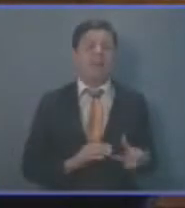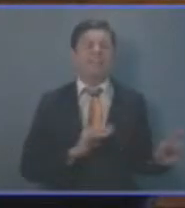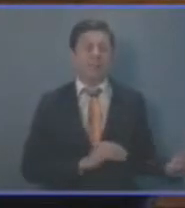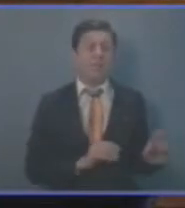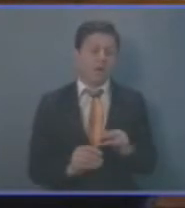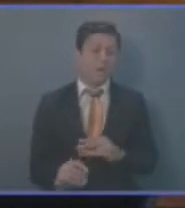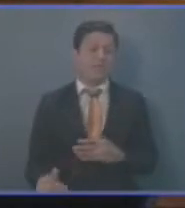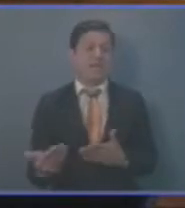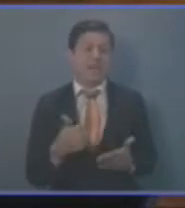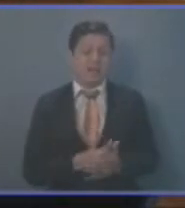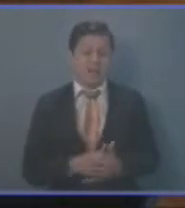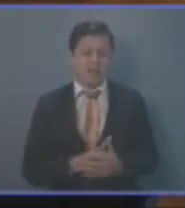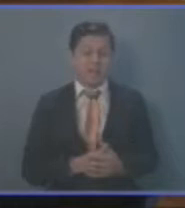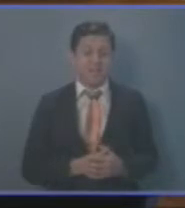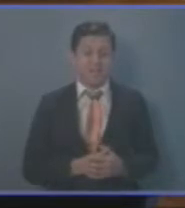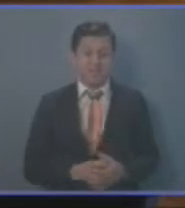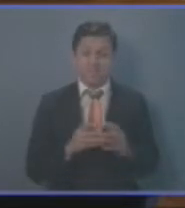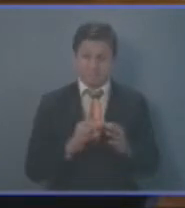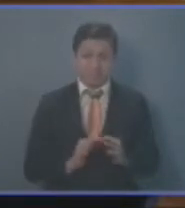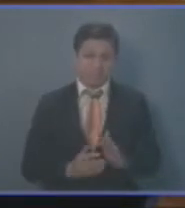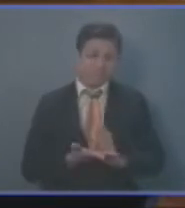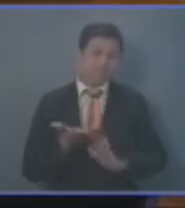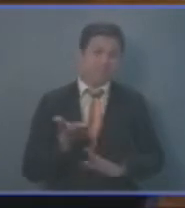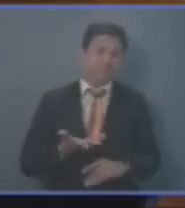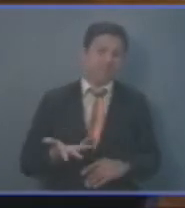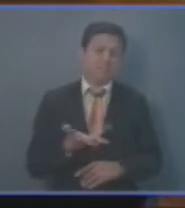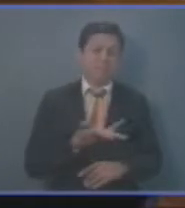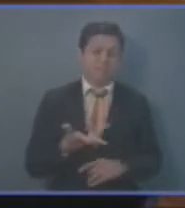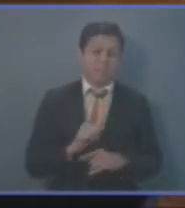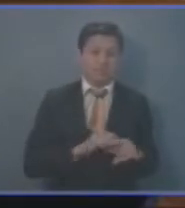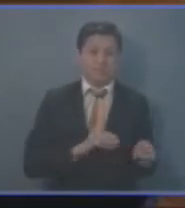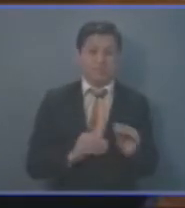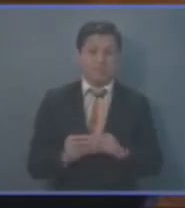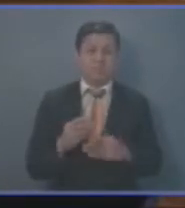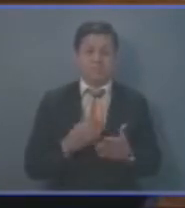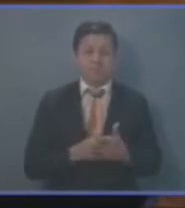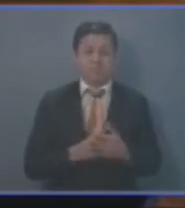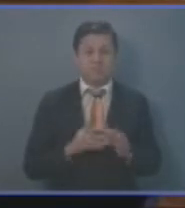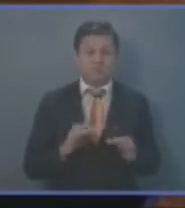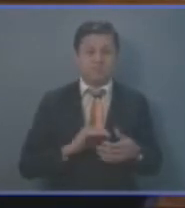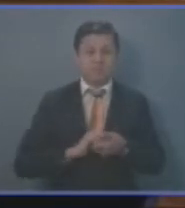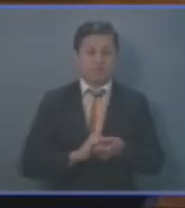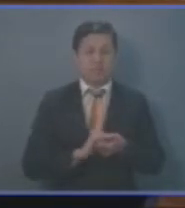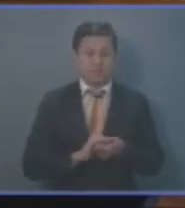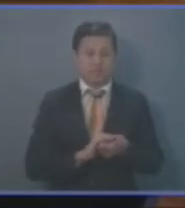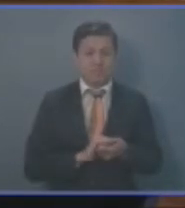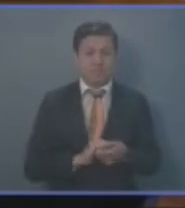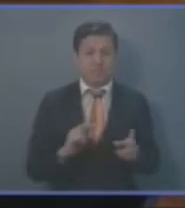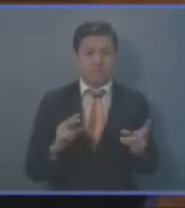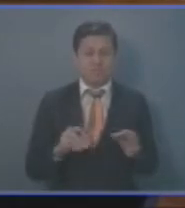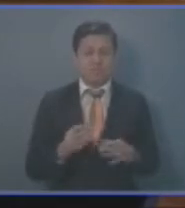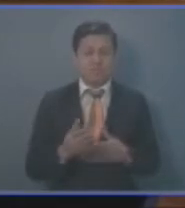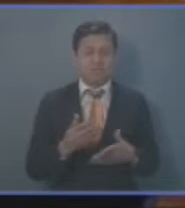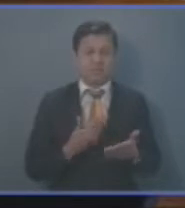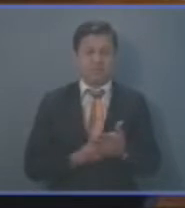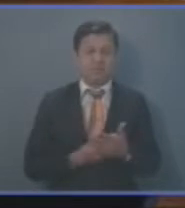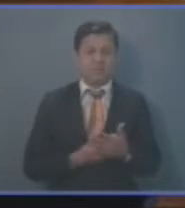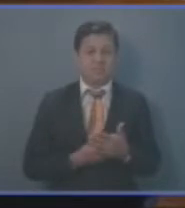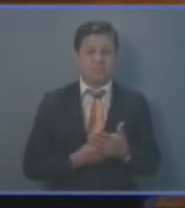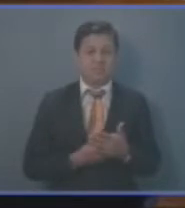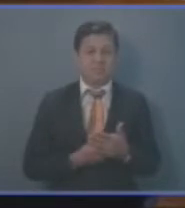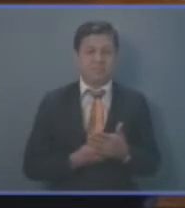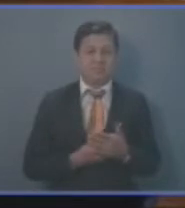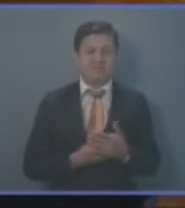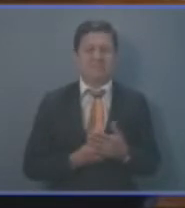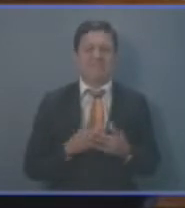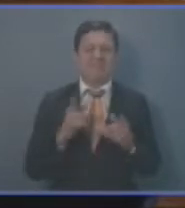atención continua, el acceso permanente, progresivo y universal a servicios de salud integral y de calidad